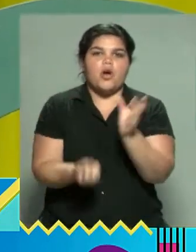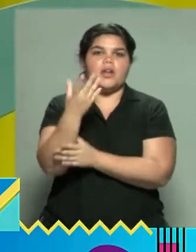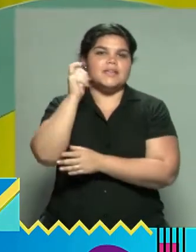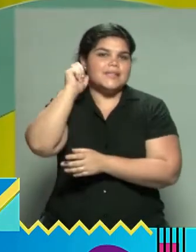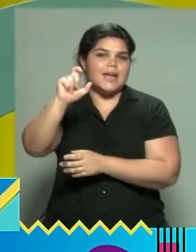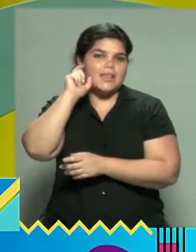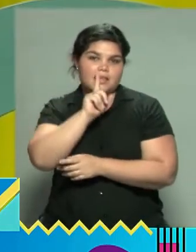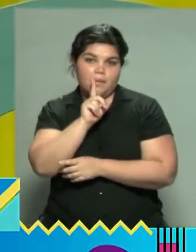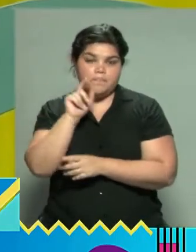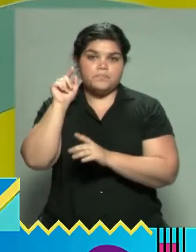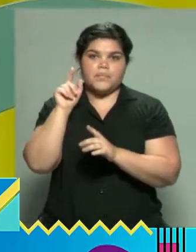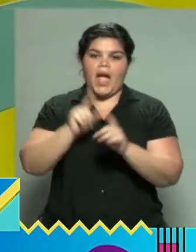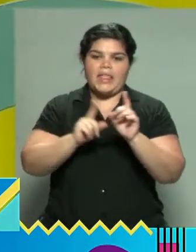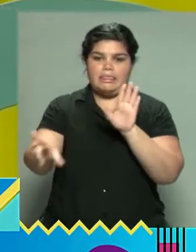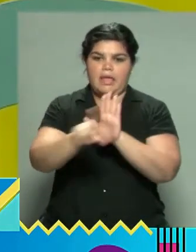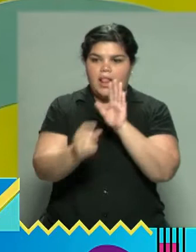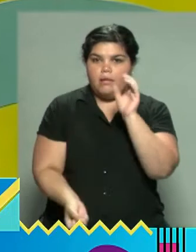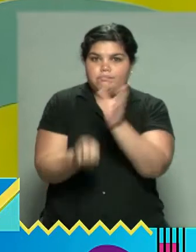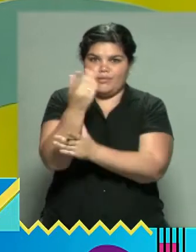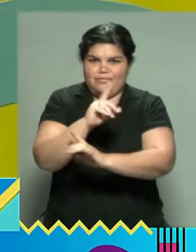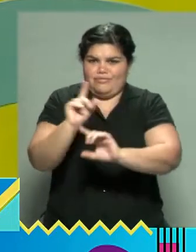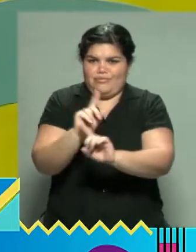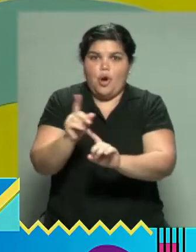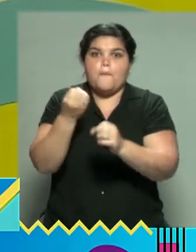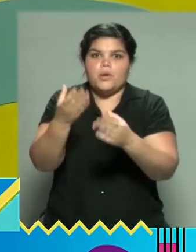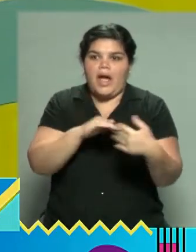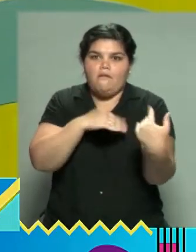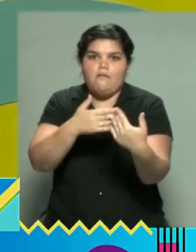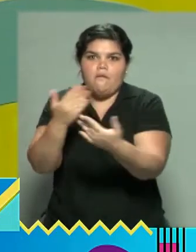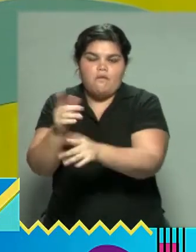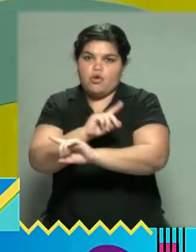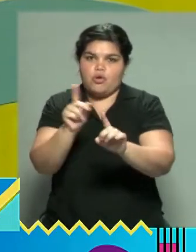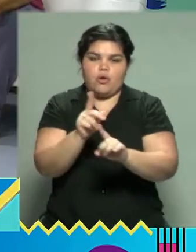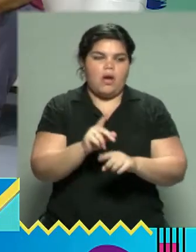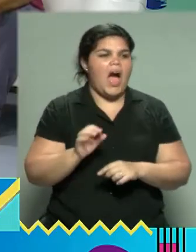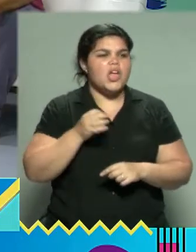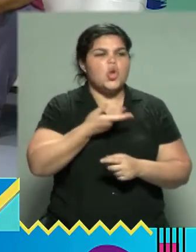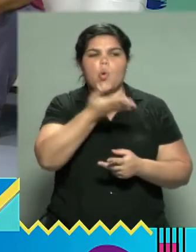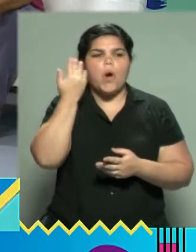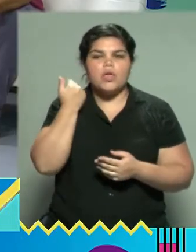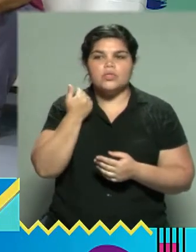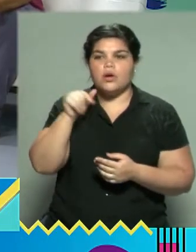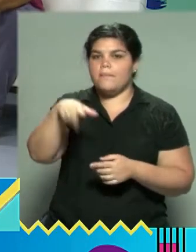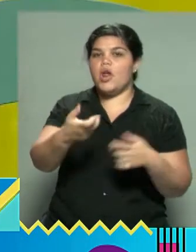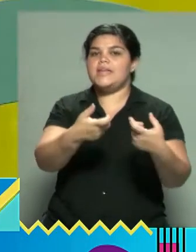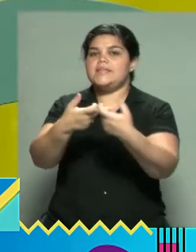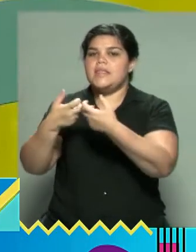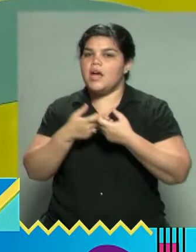no salió, claramente a algunos no les convenían y muchos... ¿Hace cuántos años gana la Franja Morada? Muchos